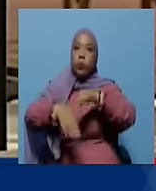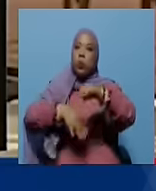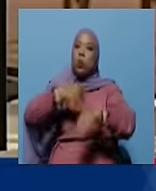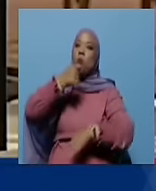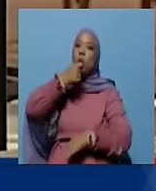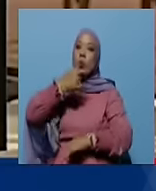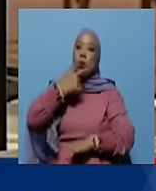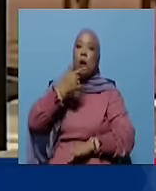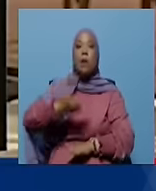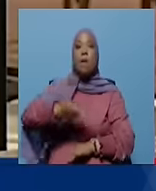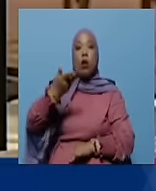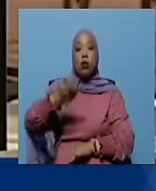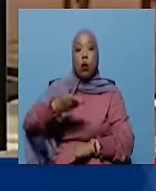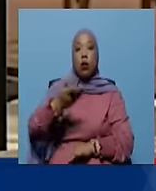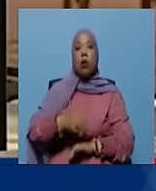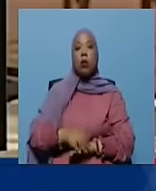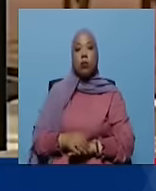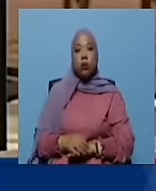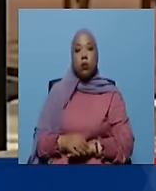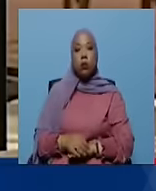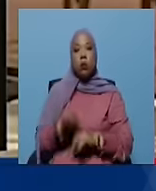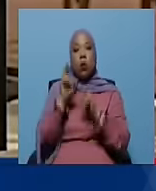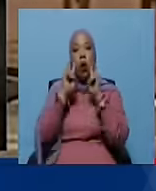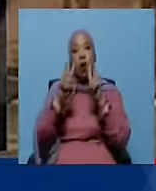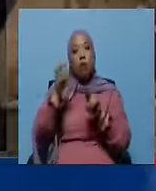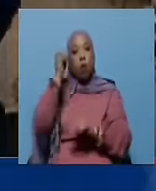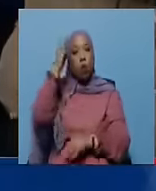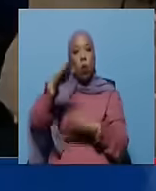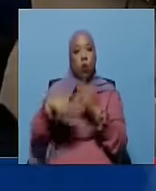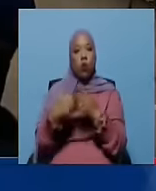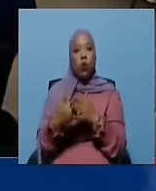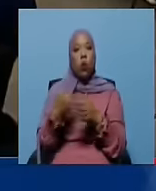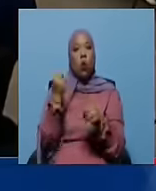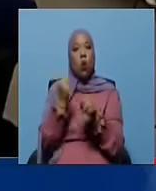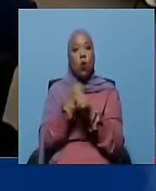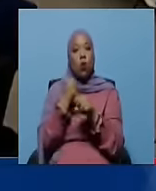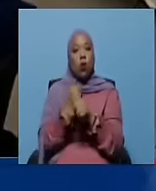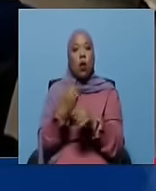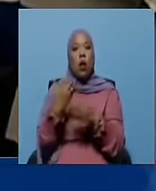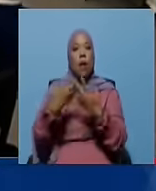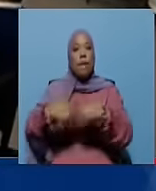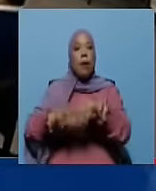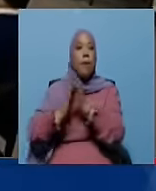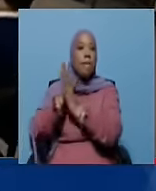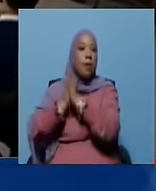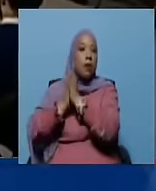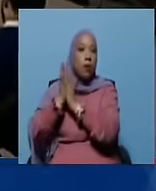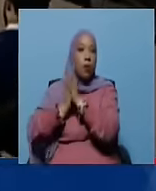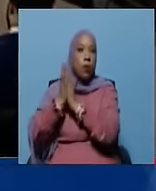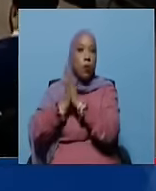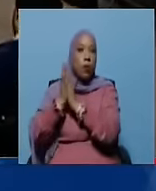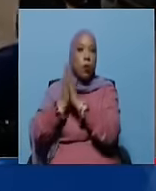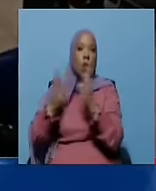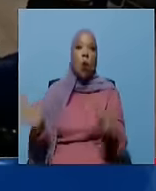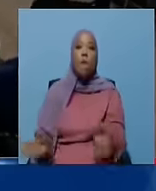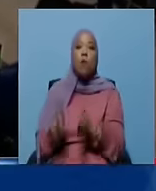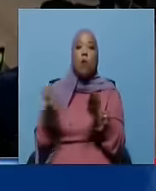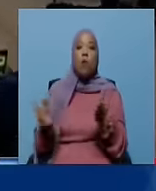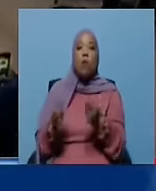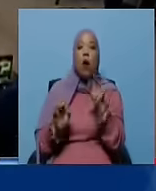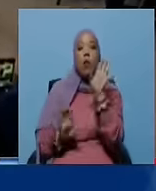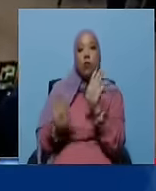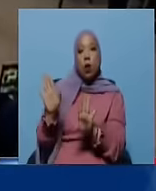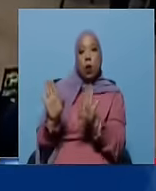Verdaderamente es impresionante ver la capacidad que ustedes como emprendedores, emprendedoras, promotores y promotoras del